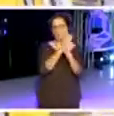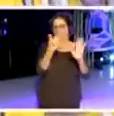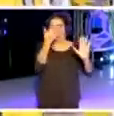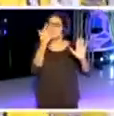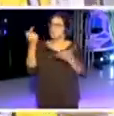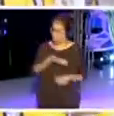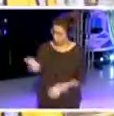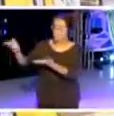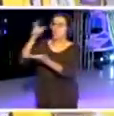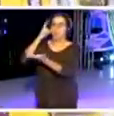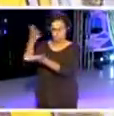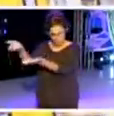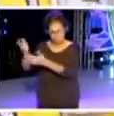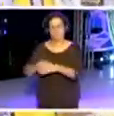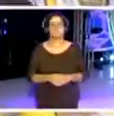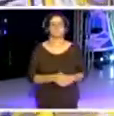don Paulino!